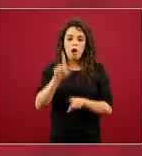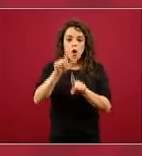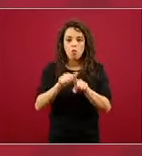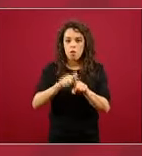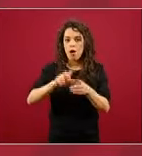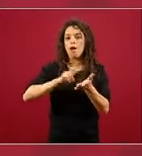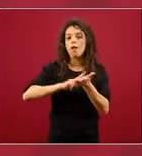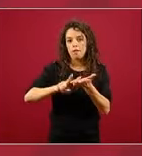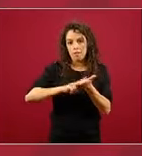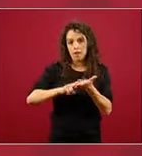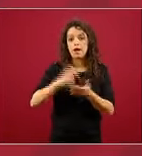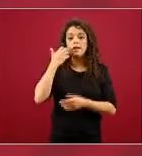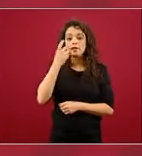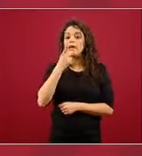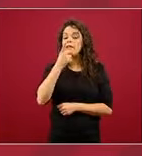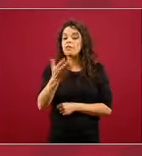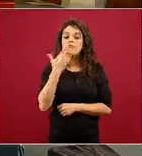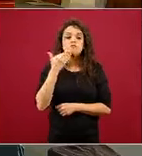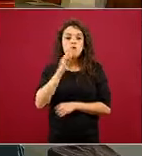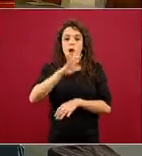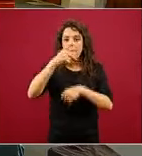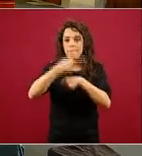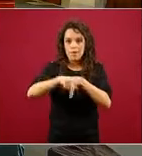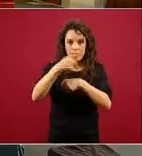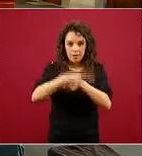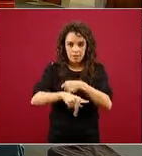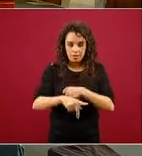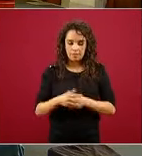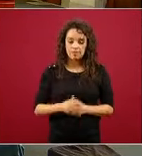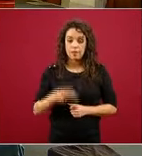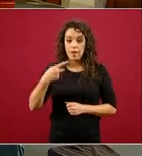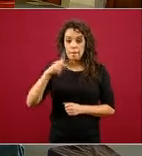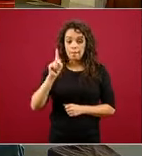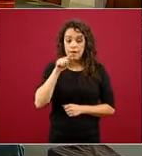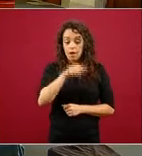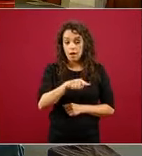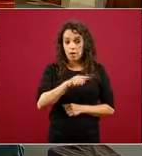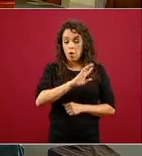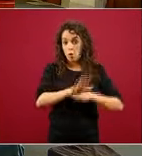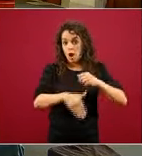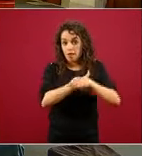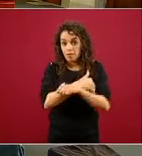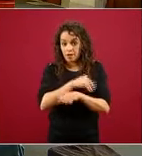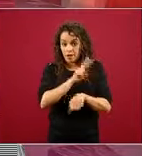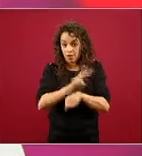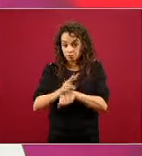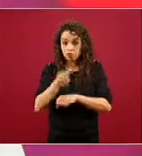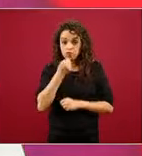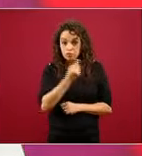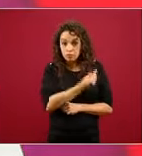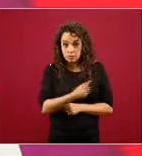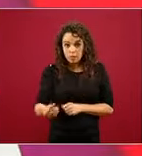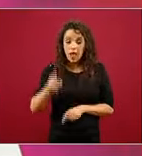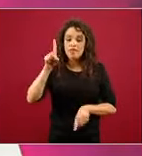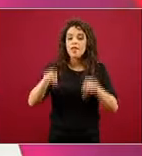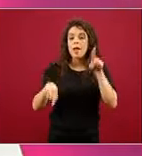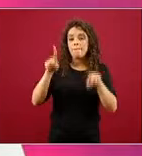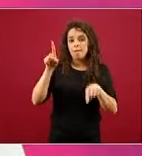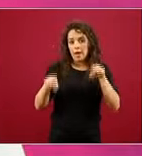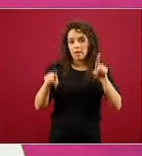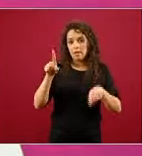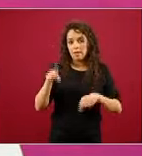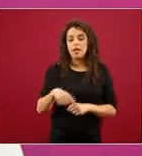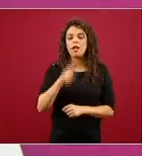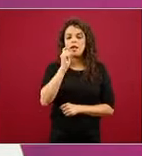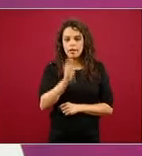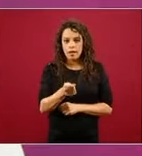riesgo posible. Pero definitivamente la actividad de las guarderías va a depender mucho de la posibilidad de implementar de